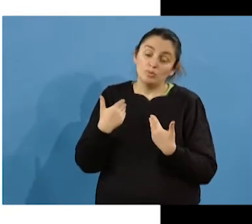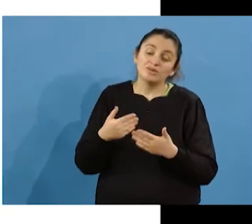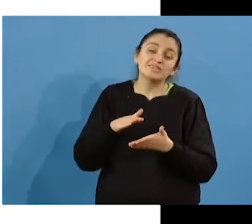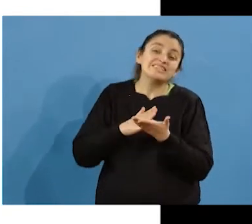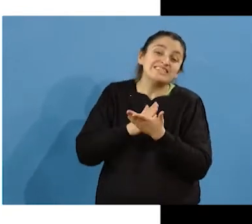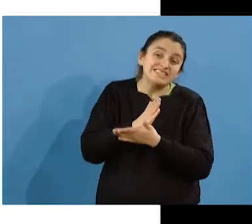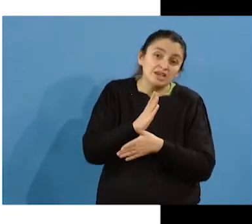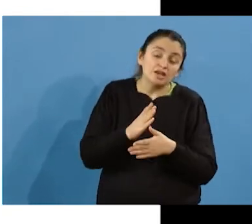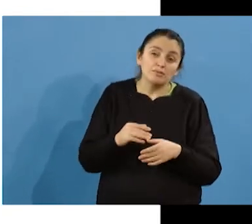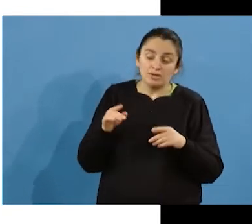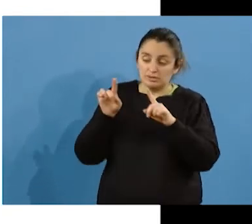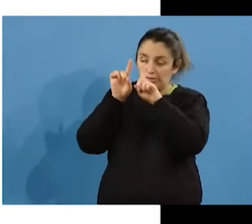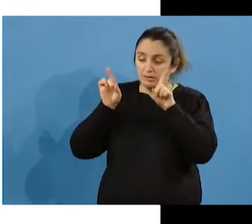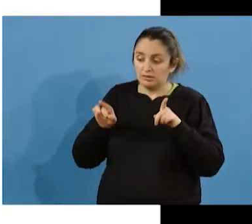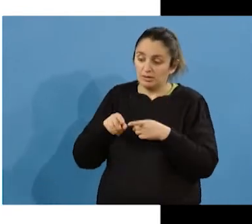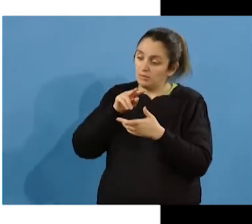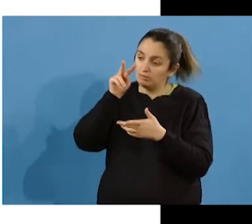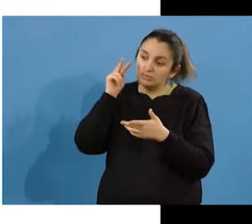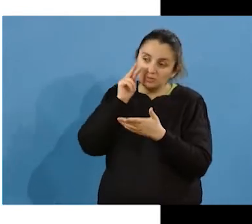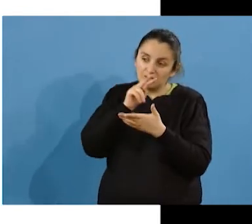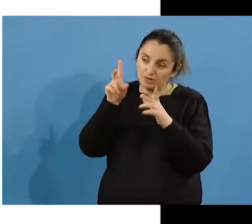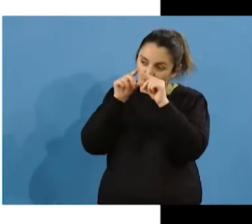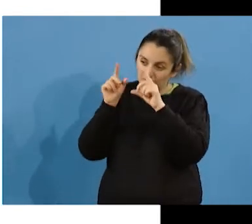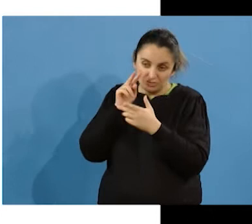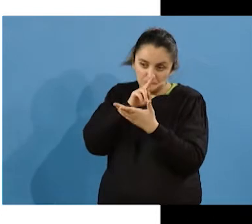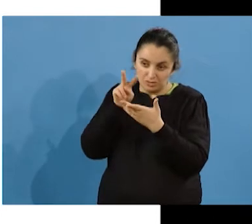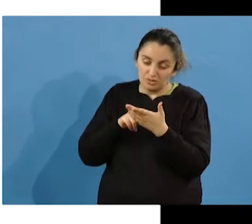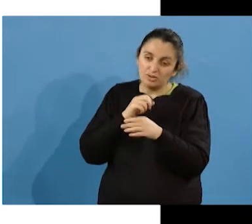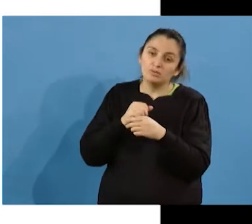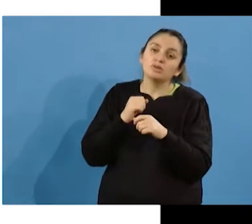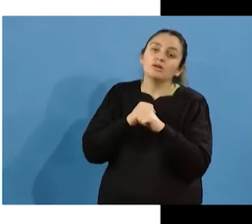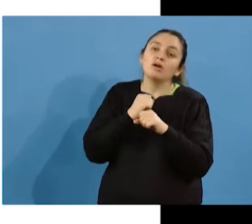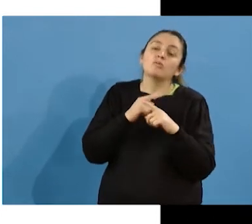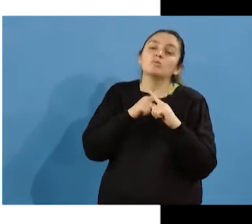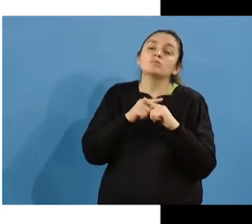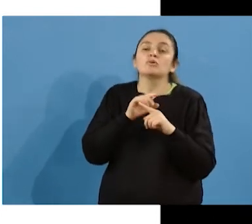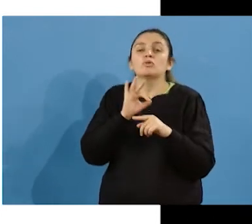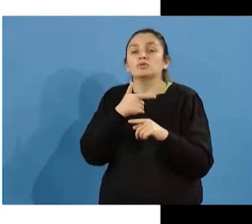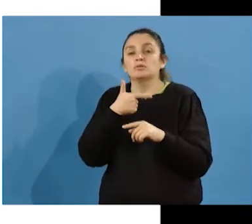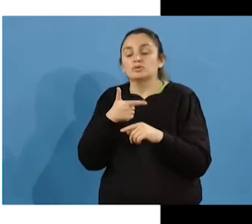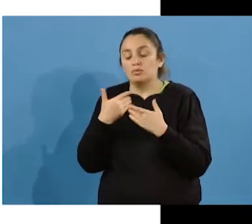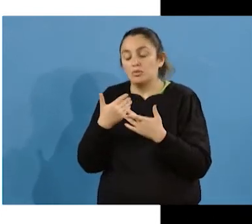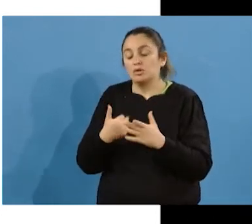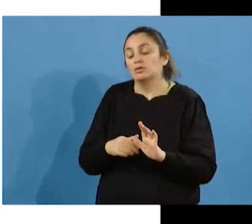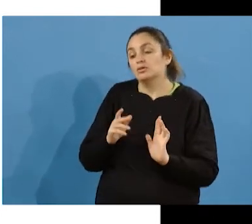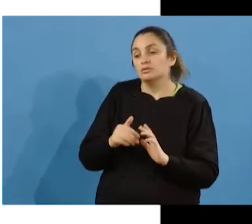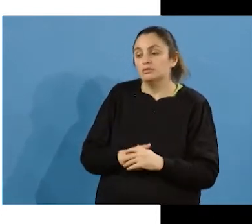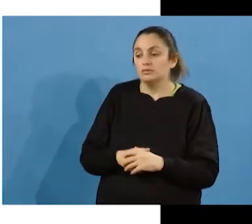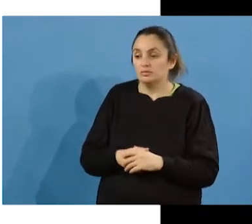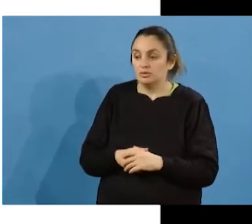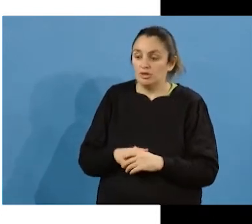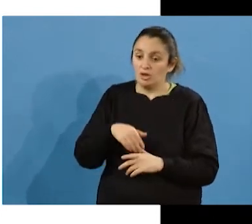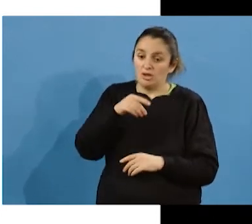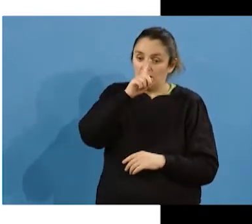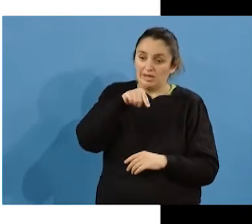si tengo la tabla pitagórica y si estoy trabajando con ella para las multiplicaciones o las divisiones podría tener todas las raíces